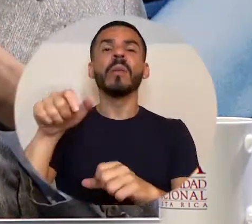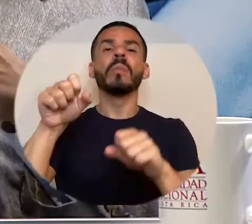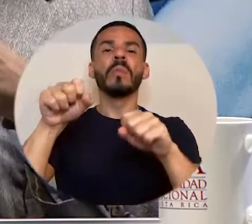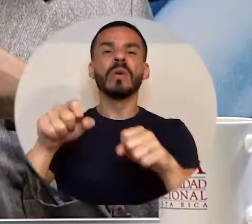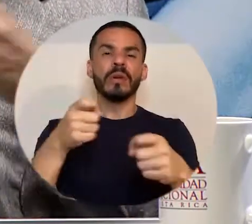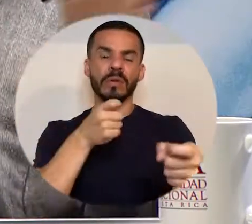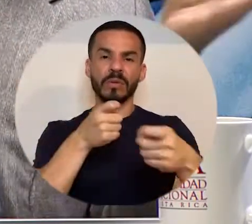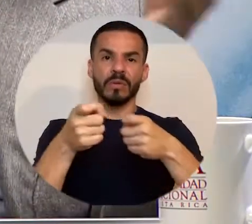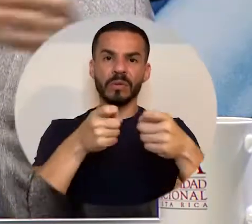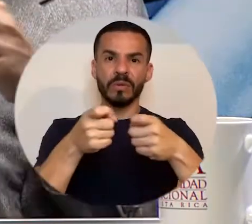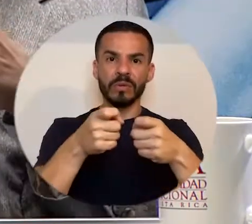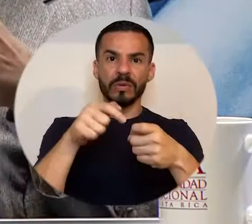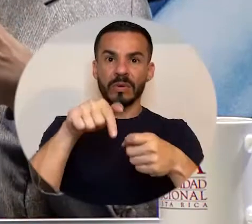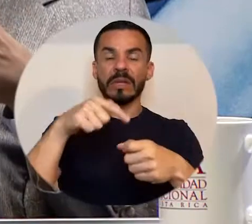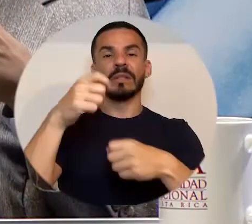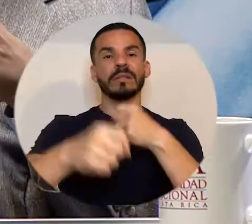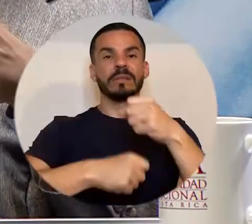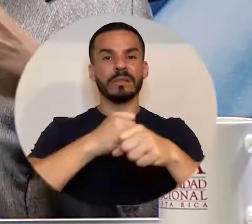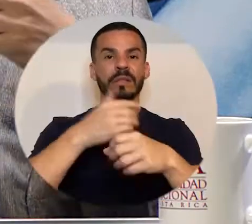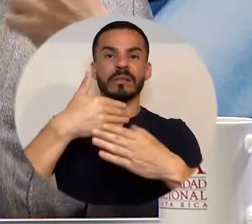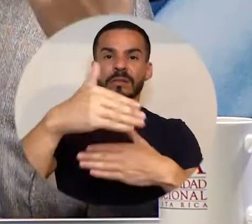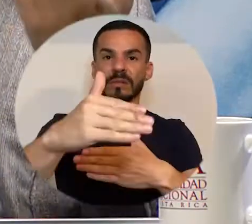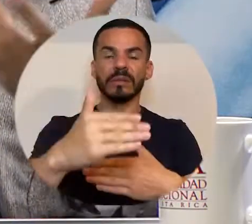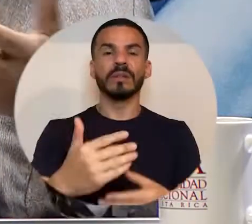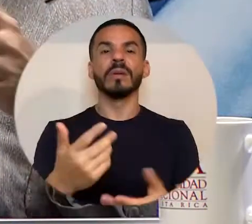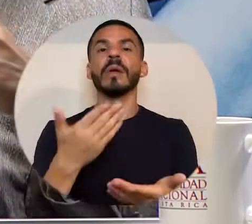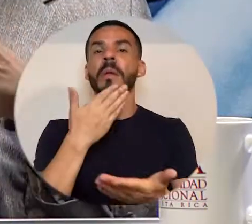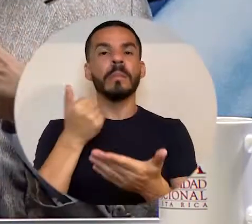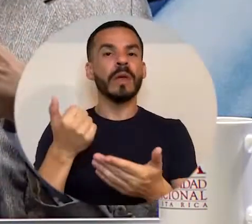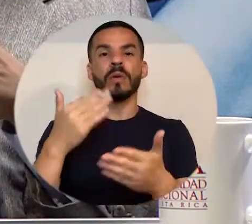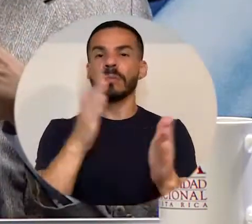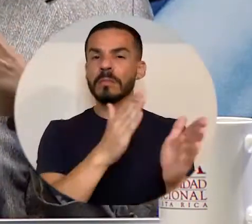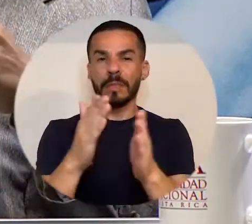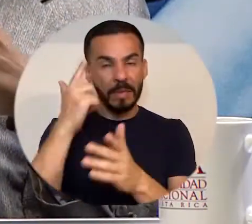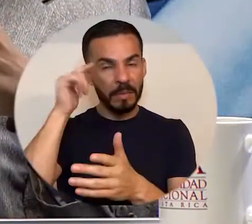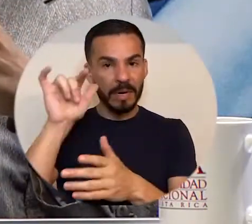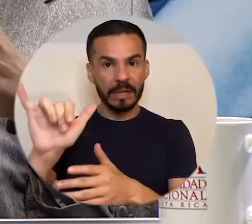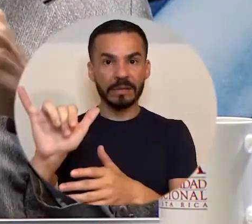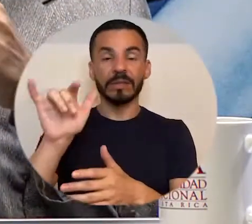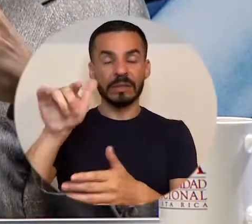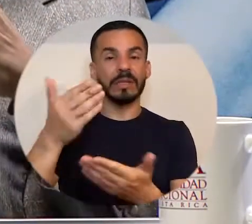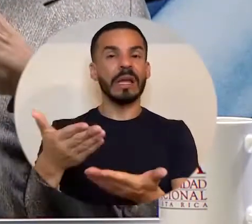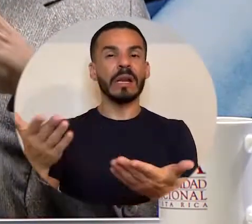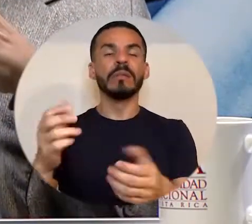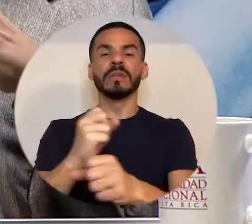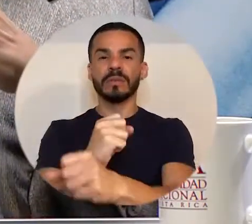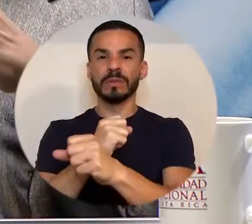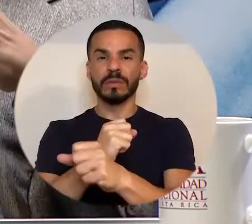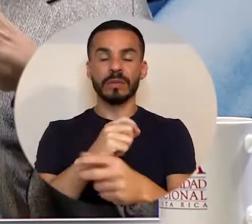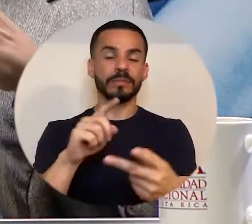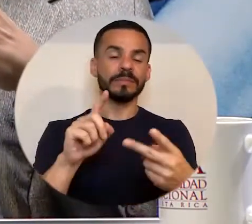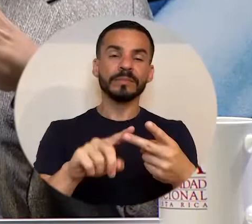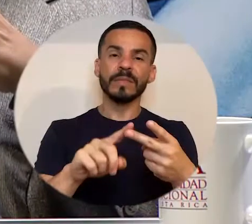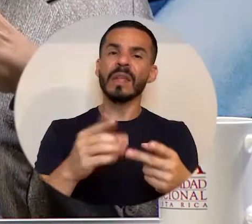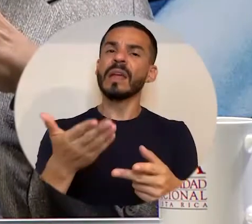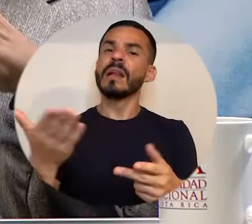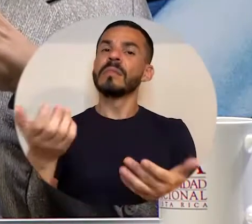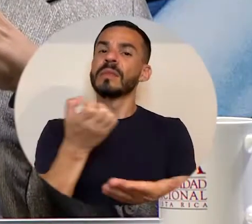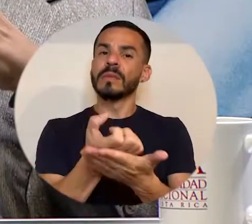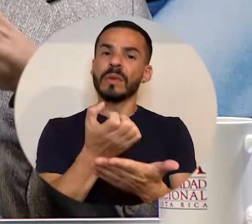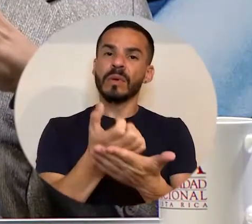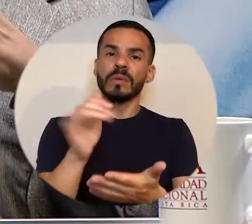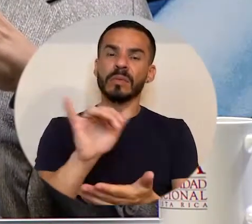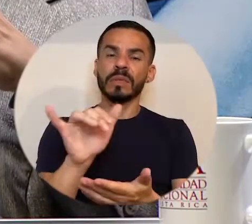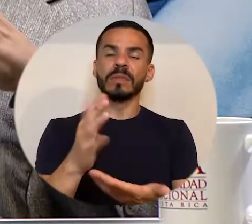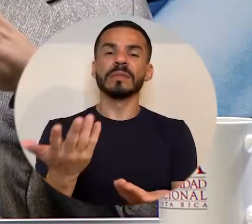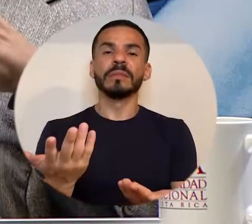los que controlen lo que quede de este siglo y estarán mejor preparados para eso. Entonces ahí hay un elemento de seguridad. Hay un elemento